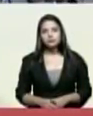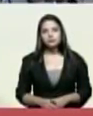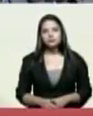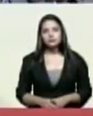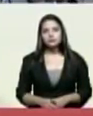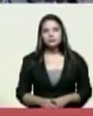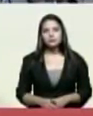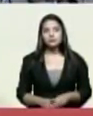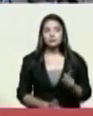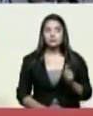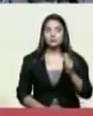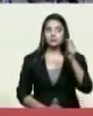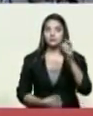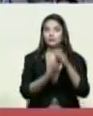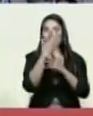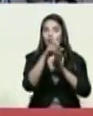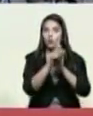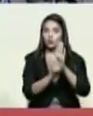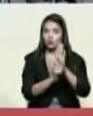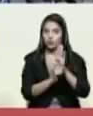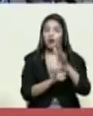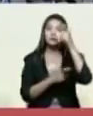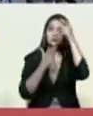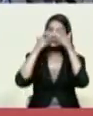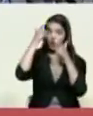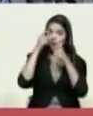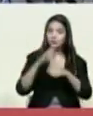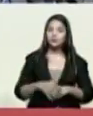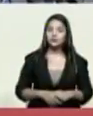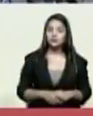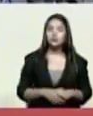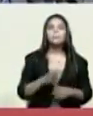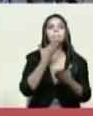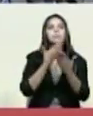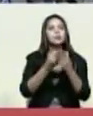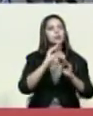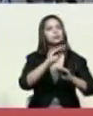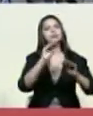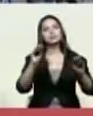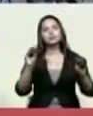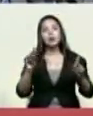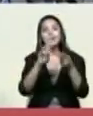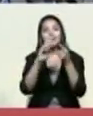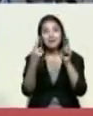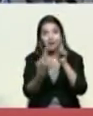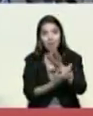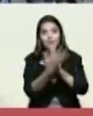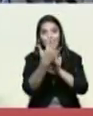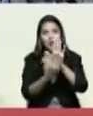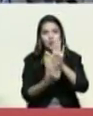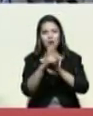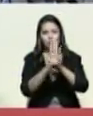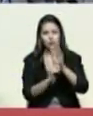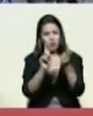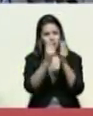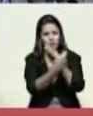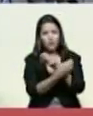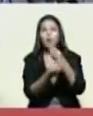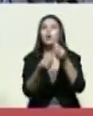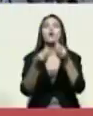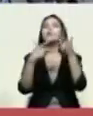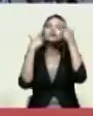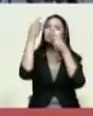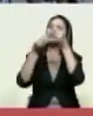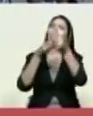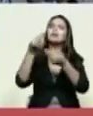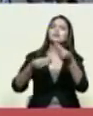Surge esta constitución. El comandante Chávez solicitó una reforma a la constitución. ¿Cómo hizo el comandante